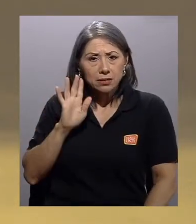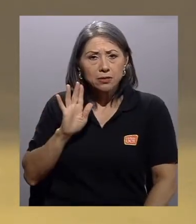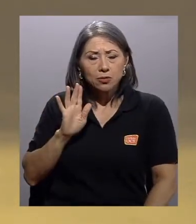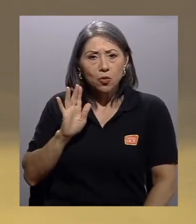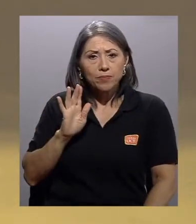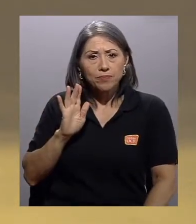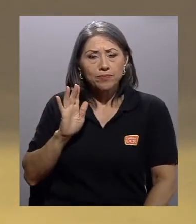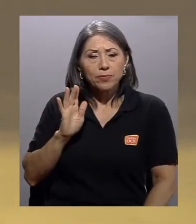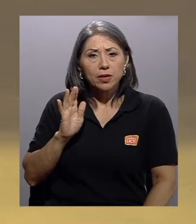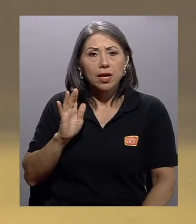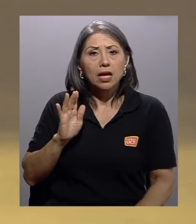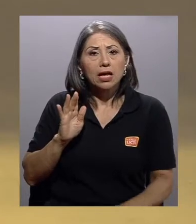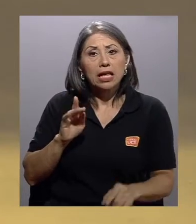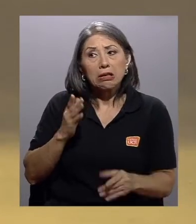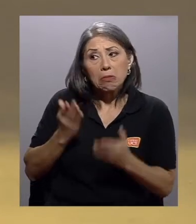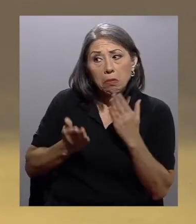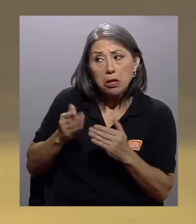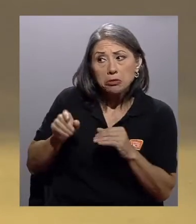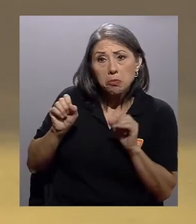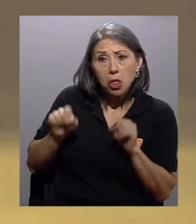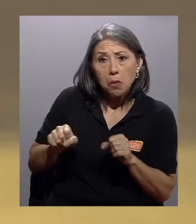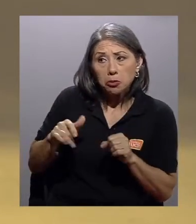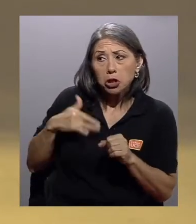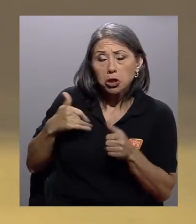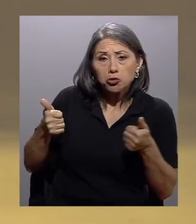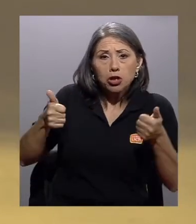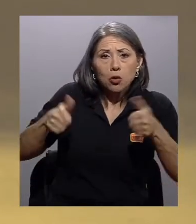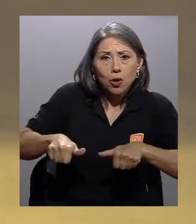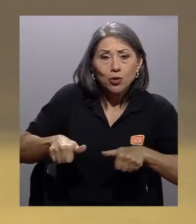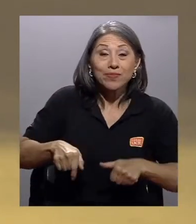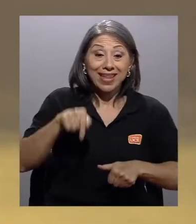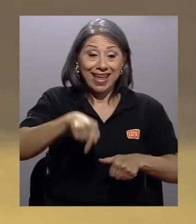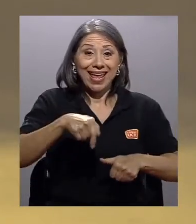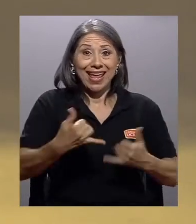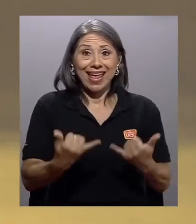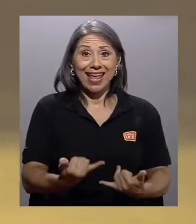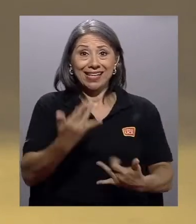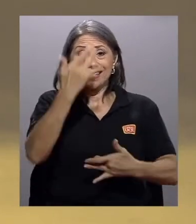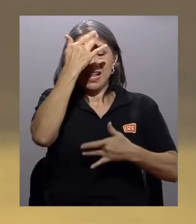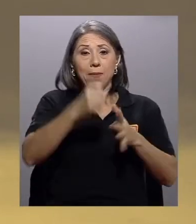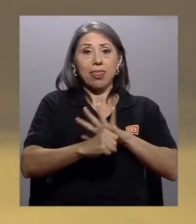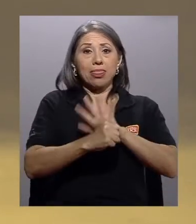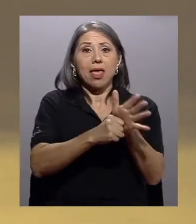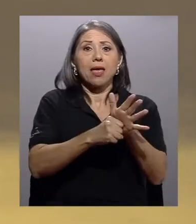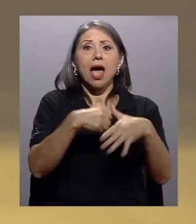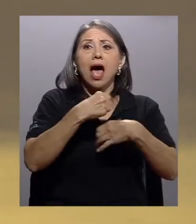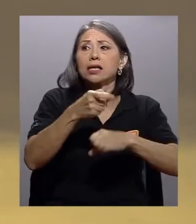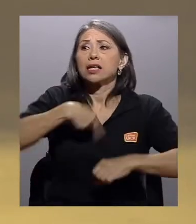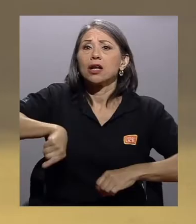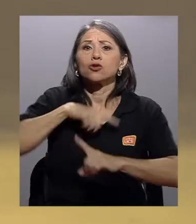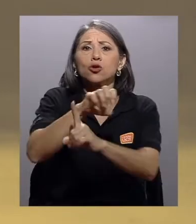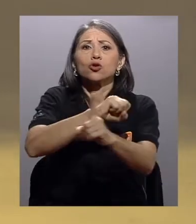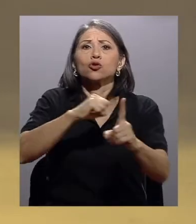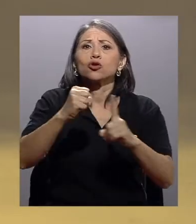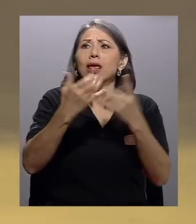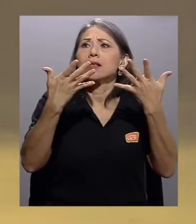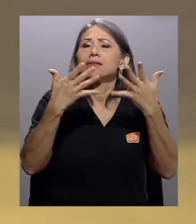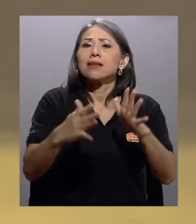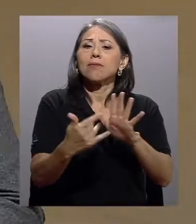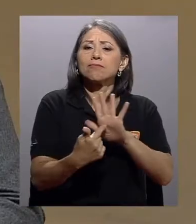podríamos llegar ahí a algunos puntos de acuerdo en este sentido, de que esta pandemia nos desnuda como